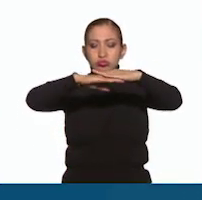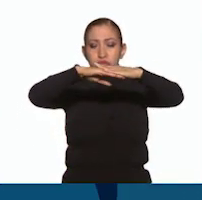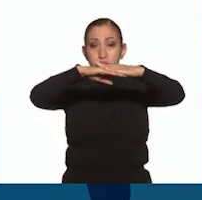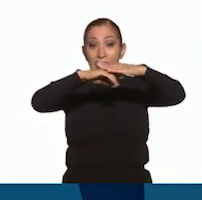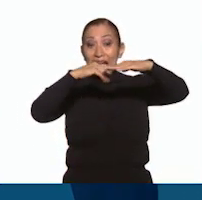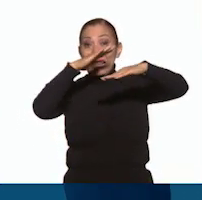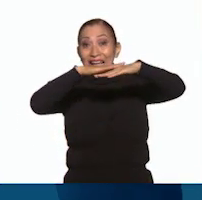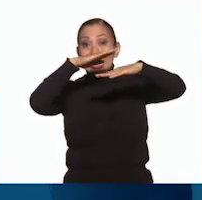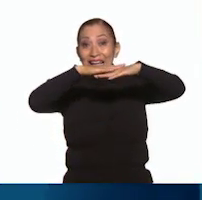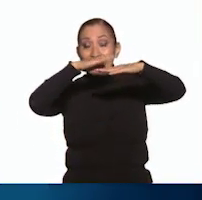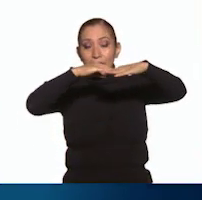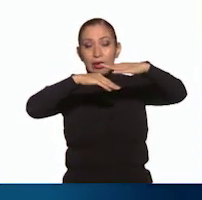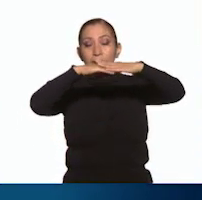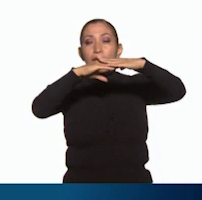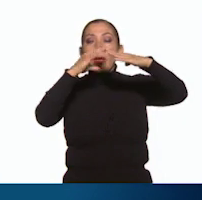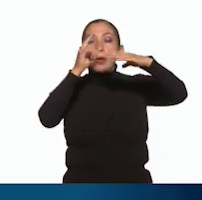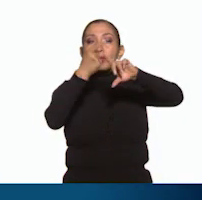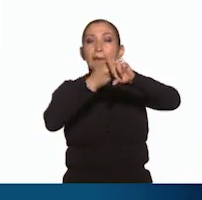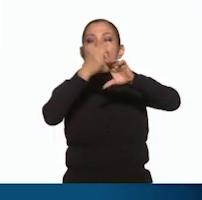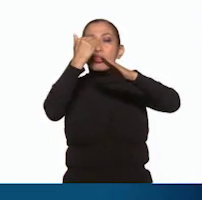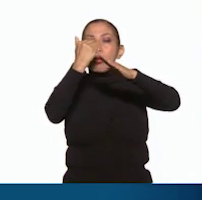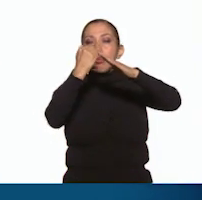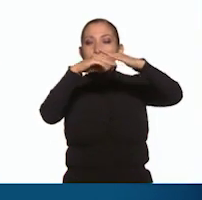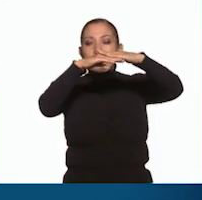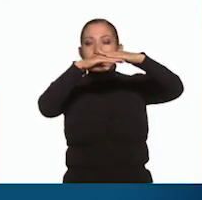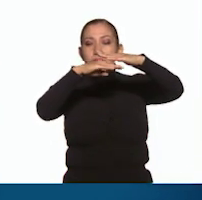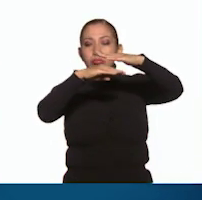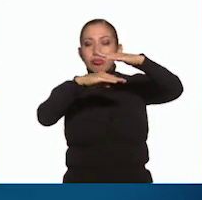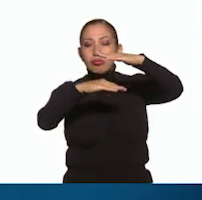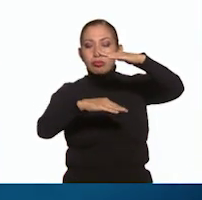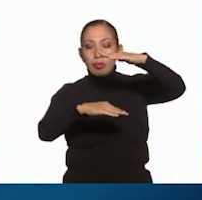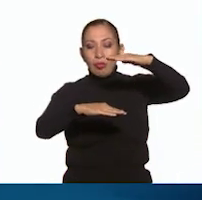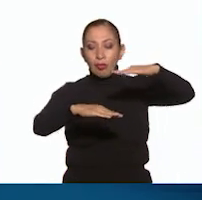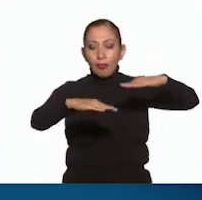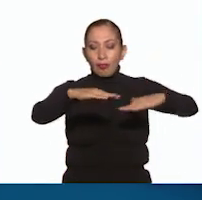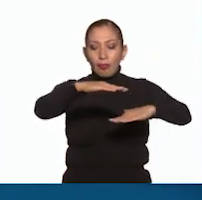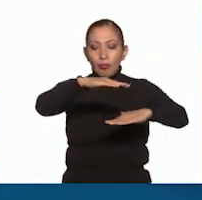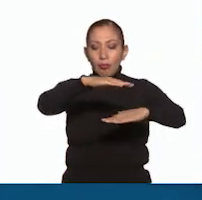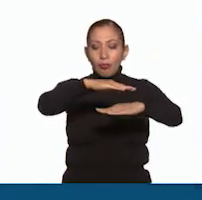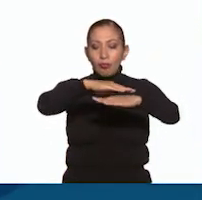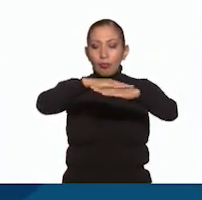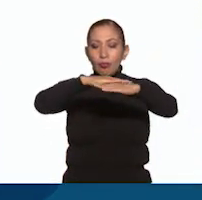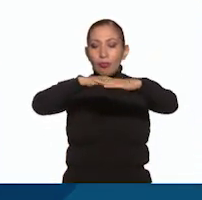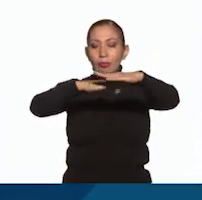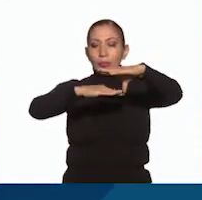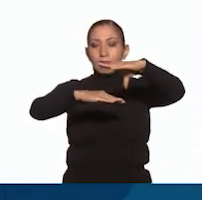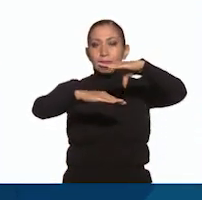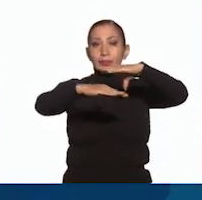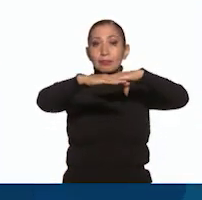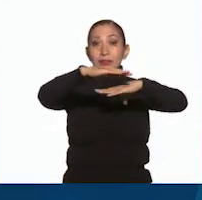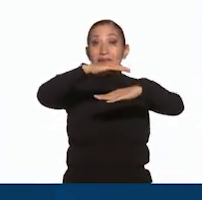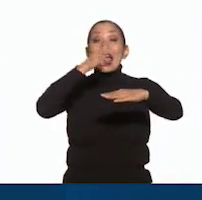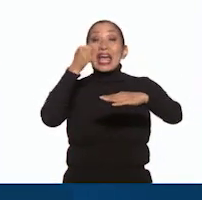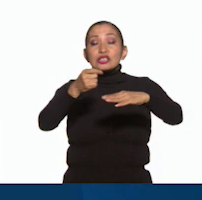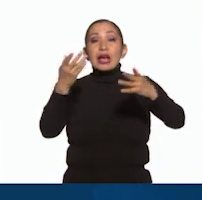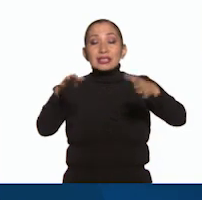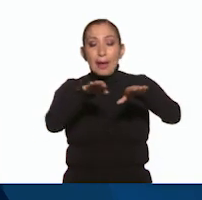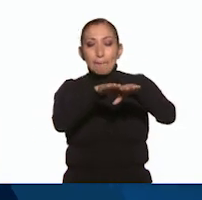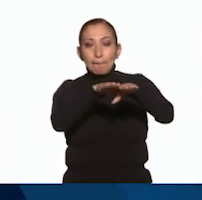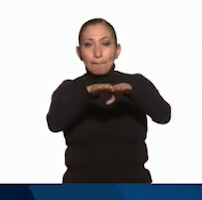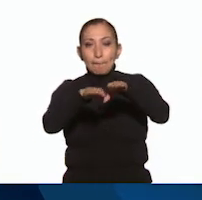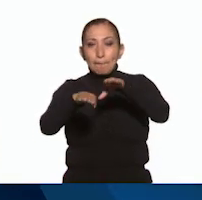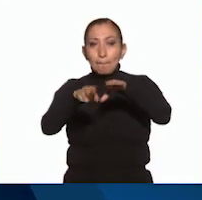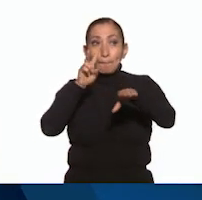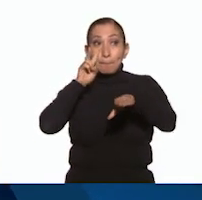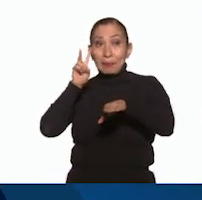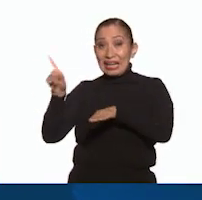a superficie baja temperatura y desciende. Este ciclo de corriente convectiva genera el movimiento de las placas tectónicas. En el esquema